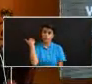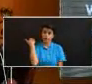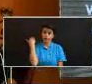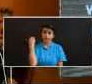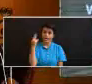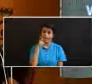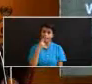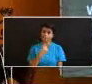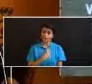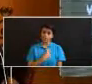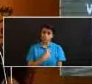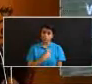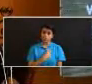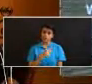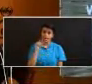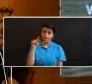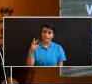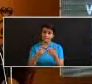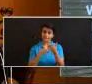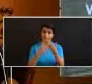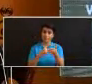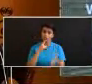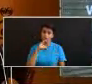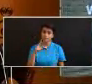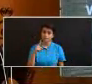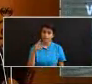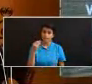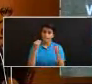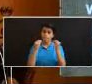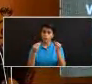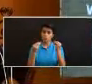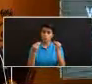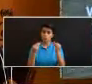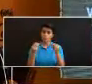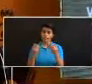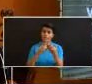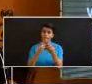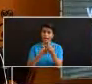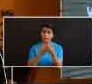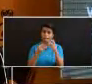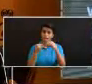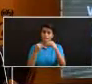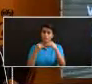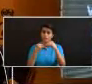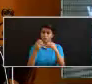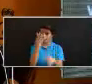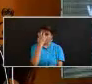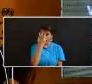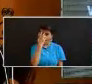hermanos amados, este verso dice: he aquí que muchos publicanos y pecadores